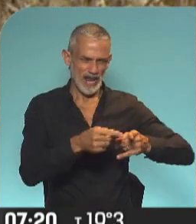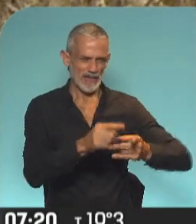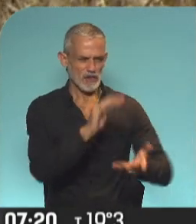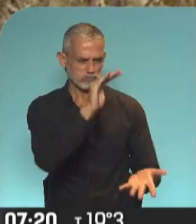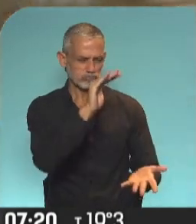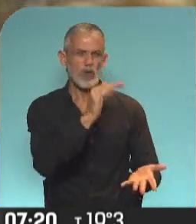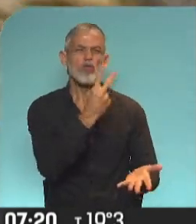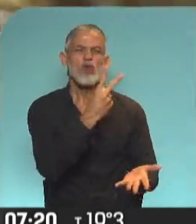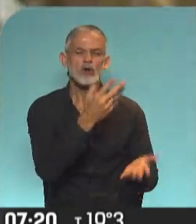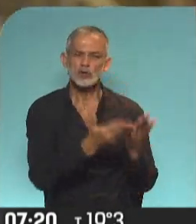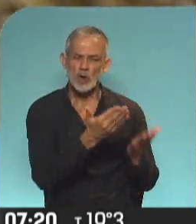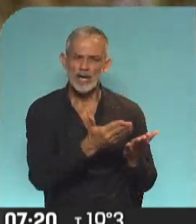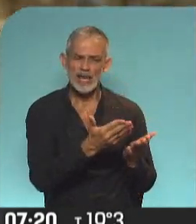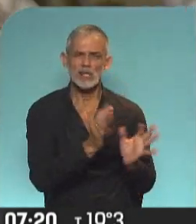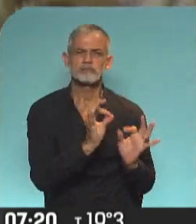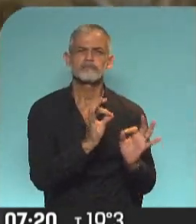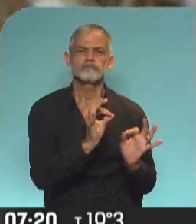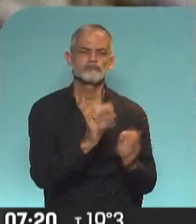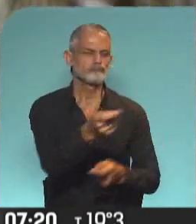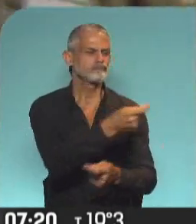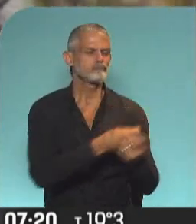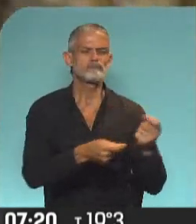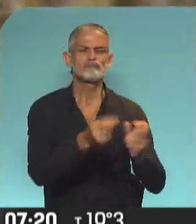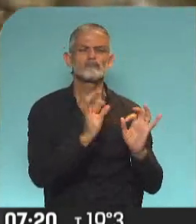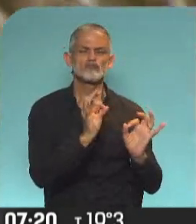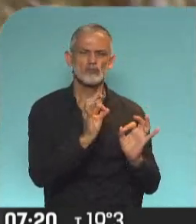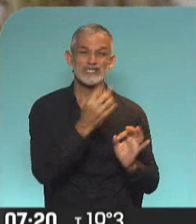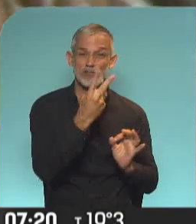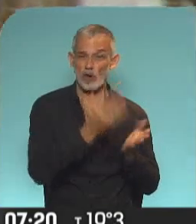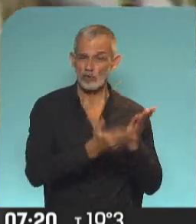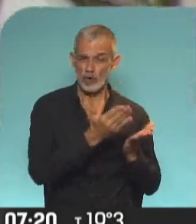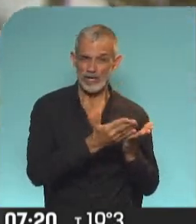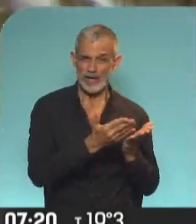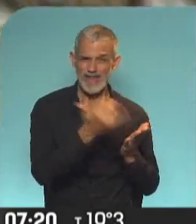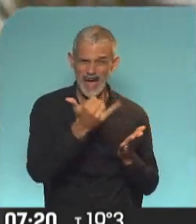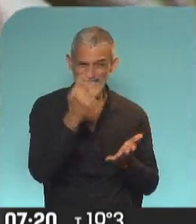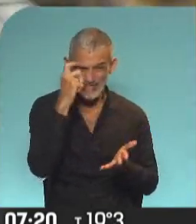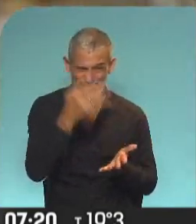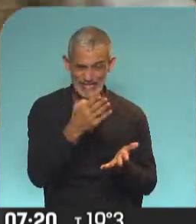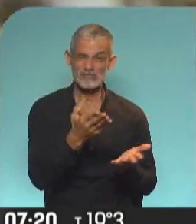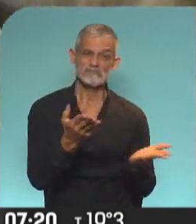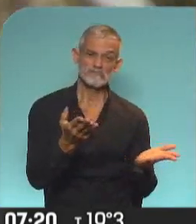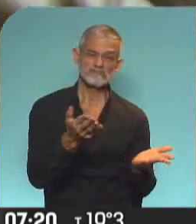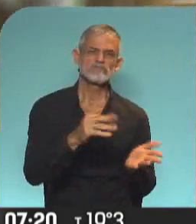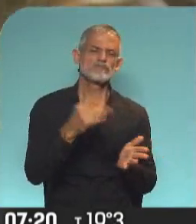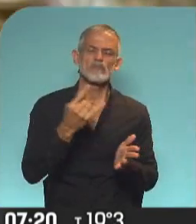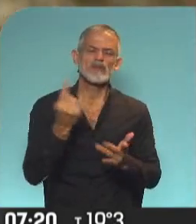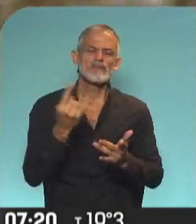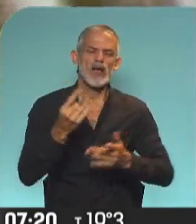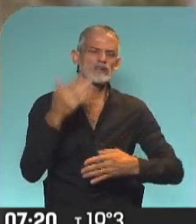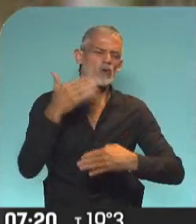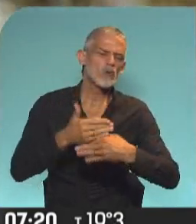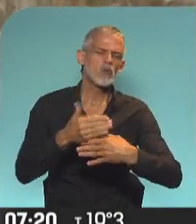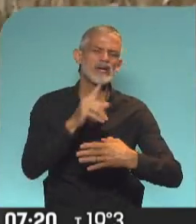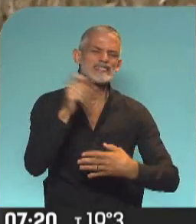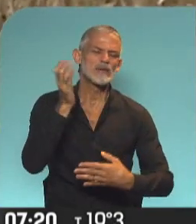más de toneladas, mercado interno este sitio, ¿no? Entonces, también es falso que estuvieron cerradas 100%